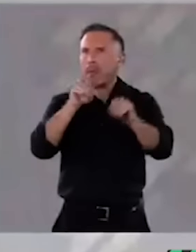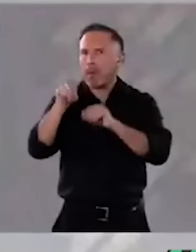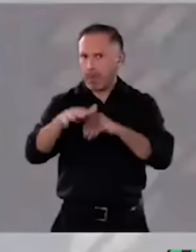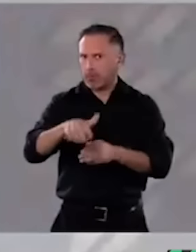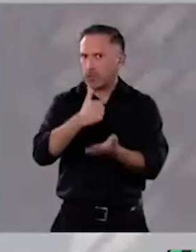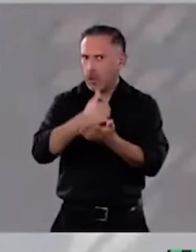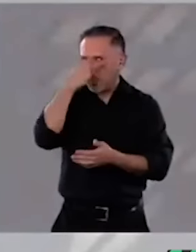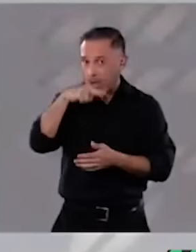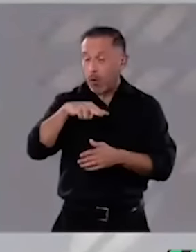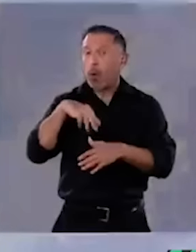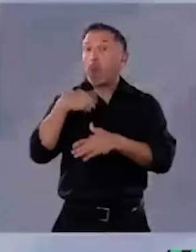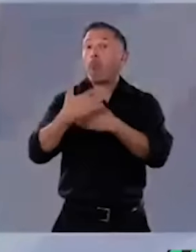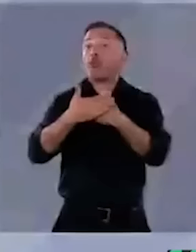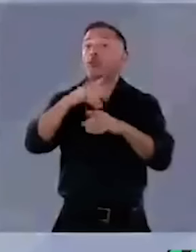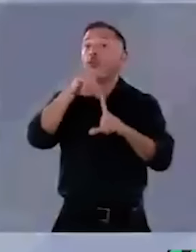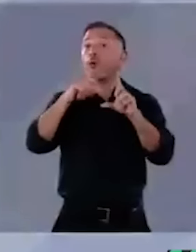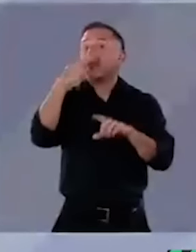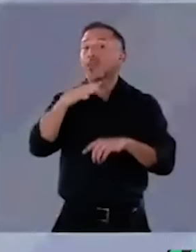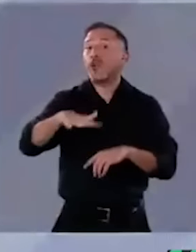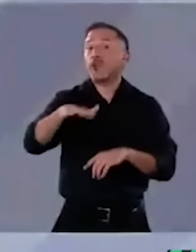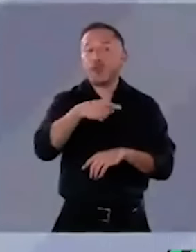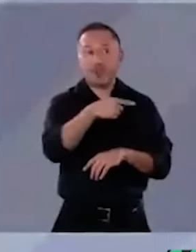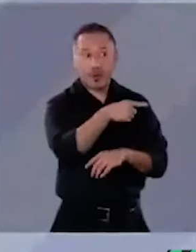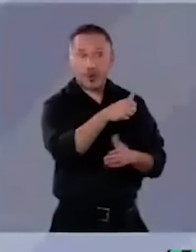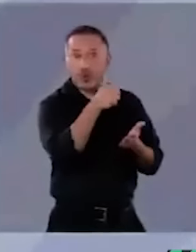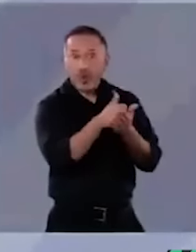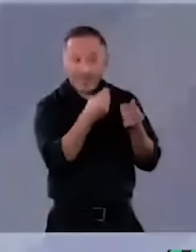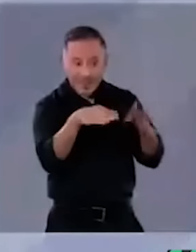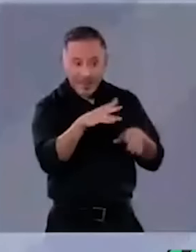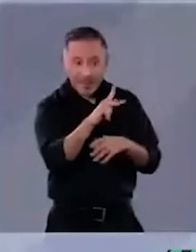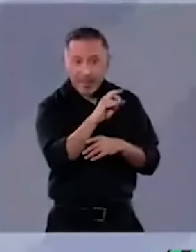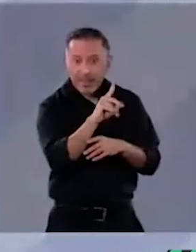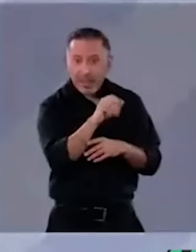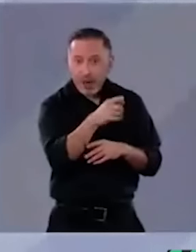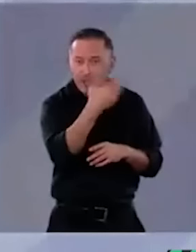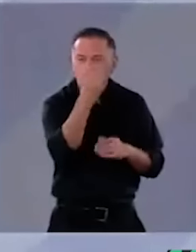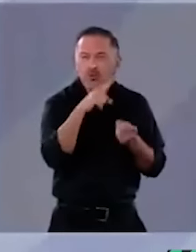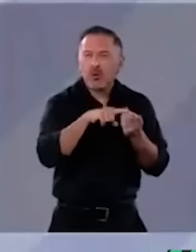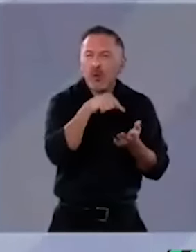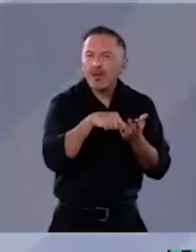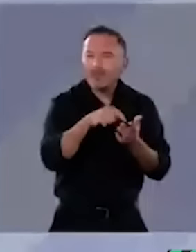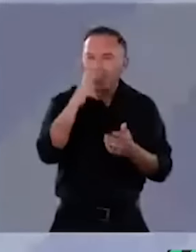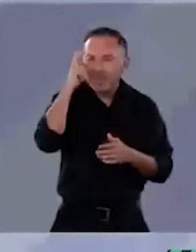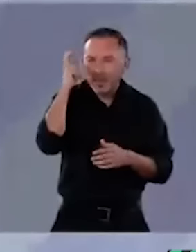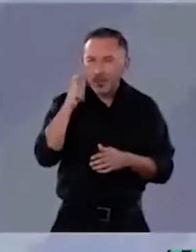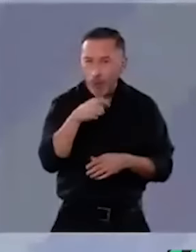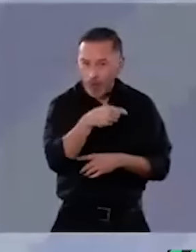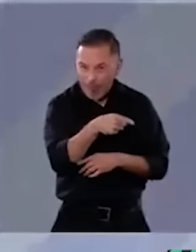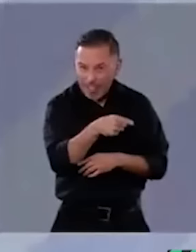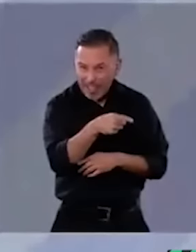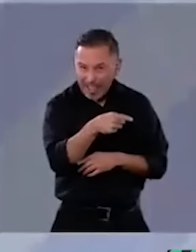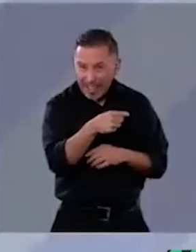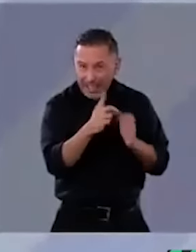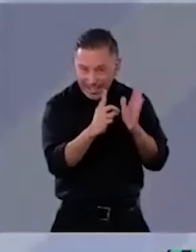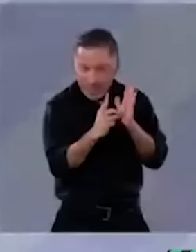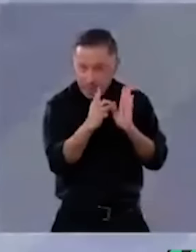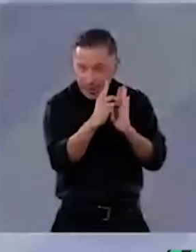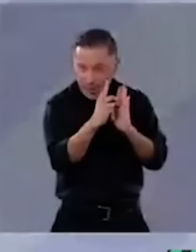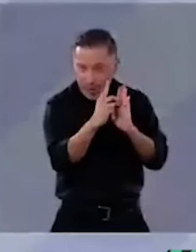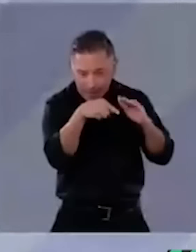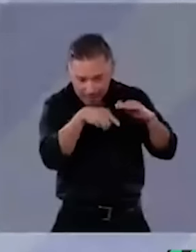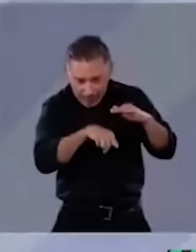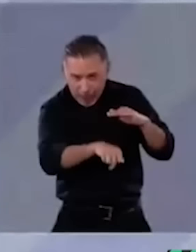Adelante, Xochitl. No sabe dónde está la ciudad perdida. Está en Miguel Hidalgo y hizo unidad habitacional sobre minas. Este es un problema bien grave